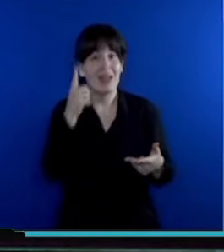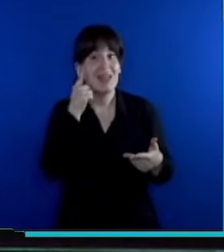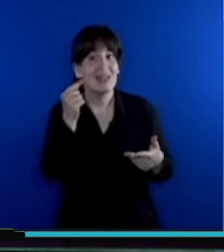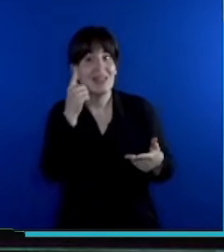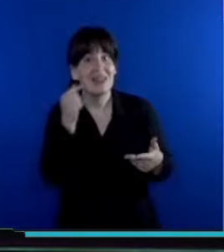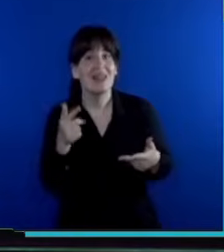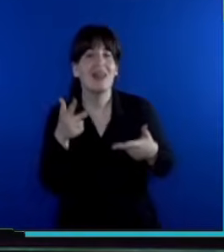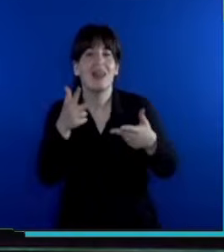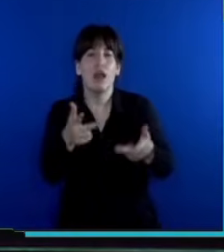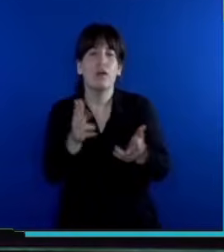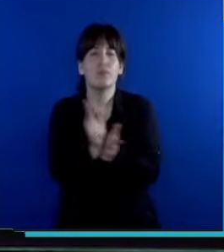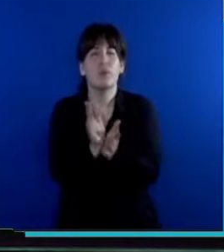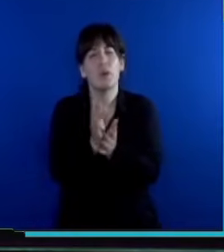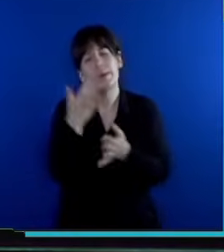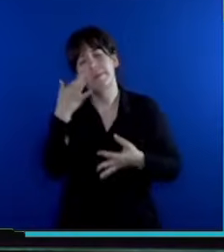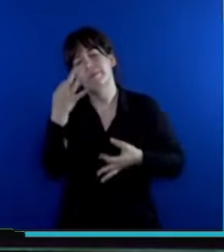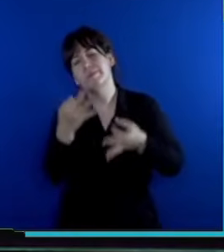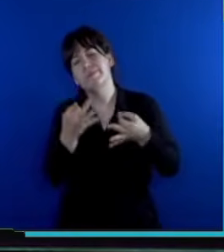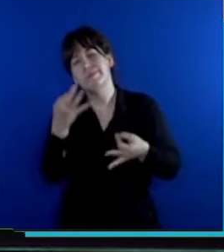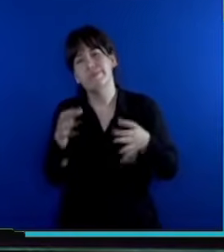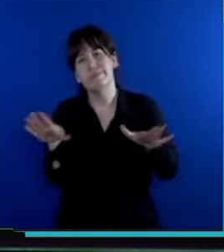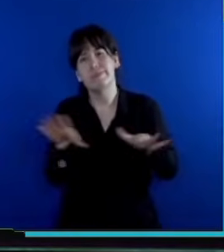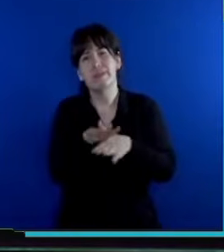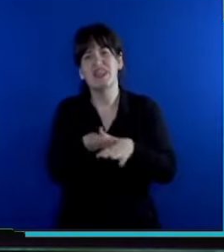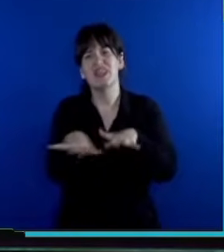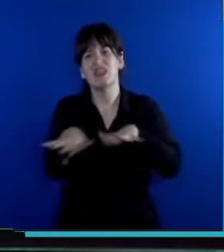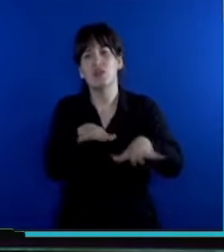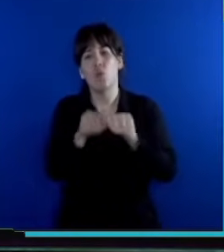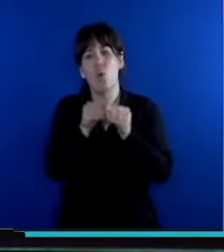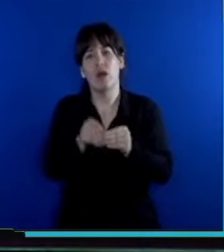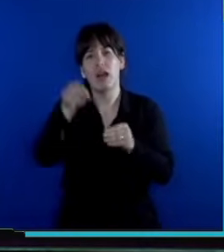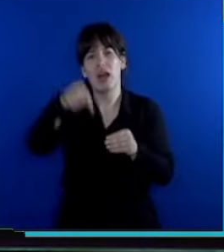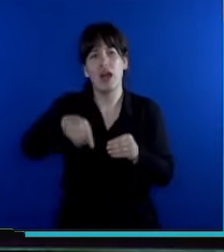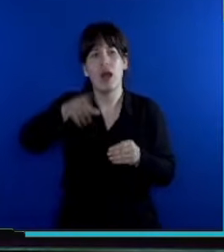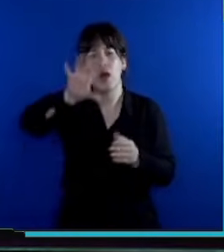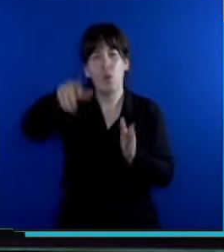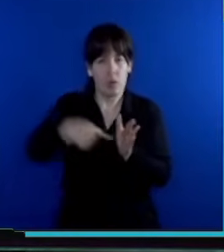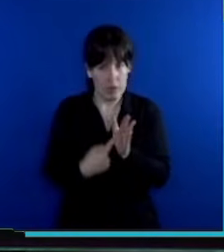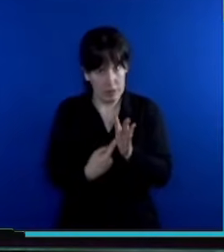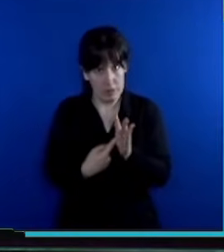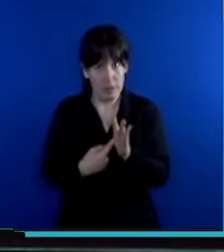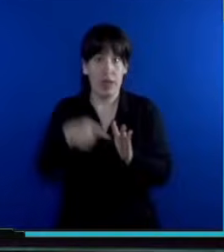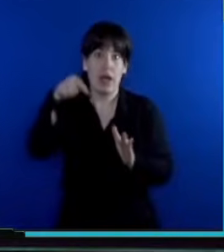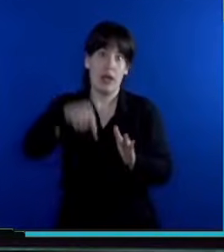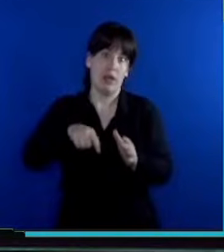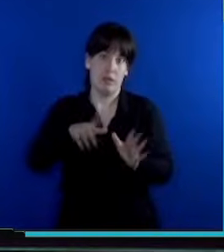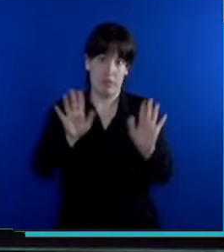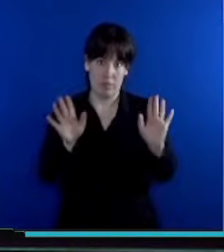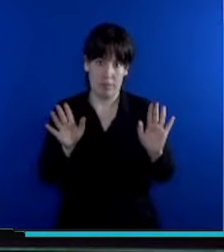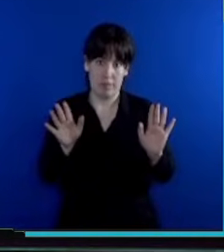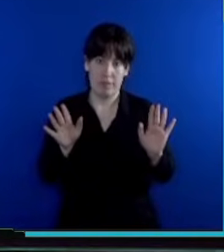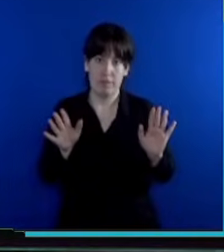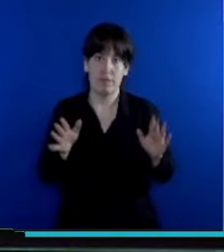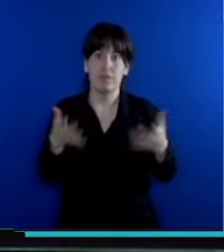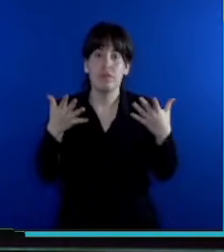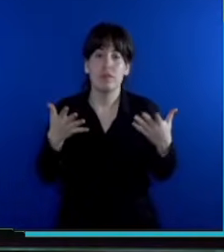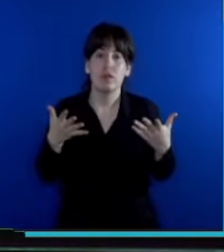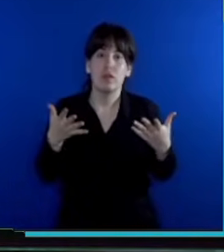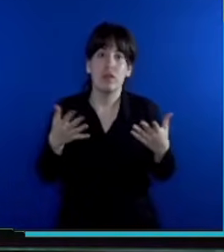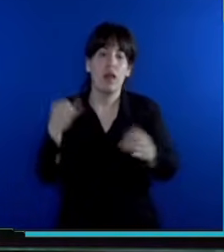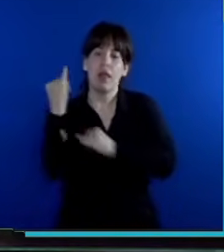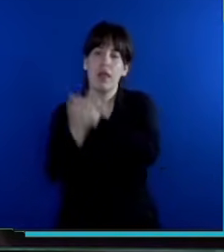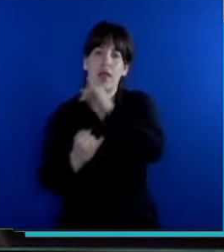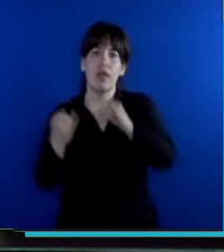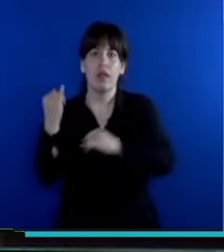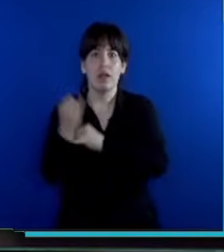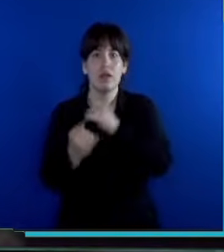expone un diagnóstico de la situación en la provincia de Buenos Aires, la situación actual en la provincia de Buenos Aires. Y nos describe un